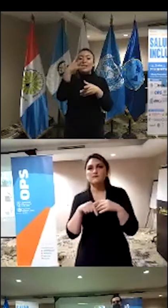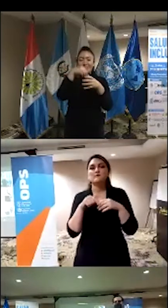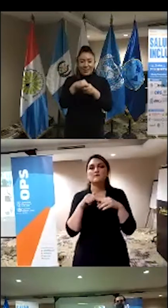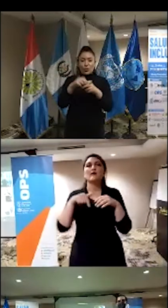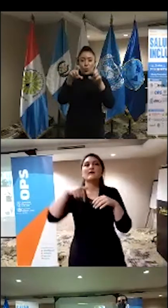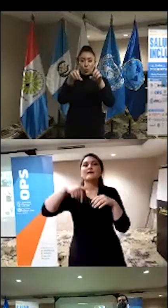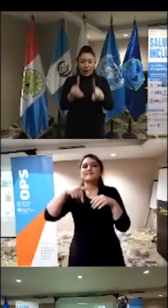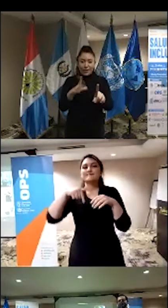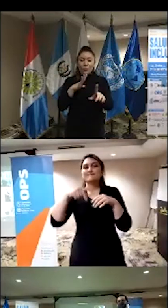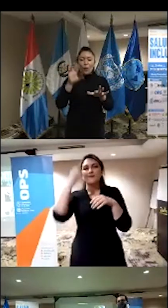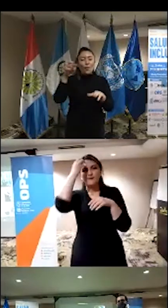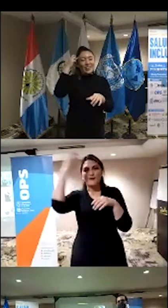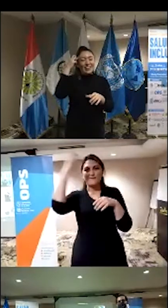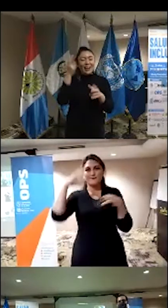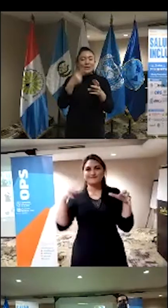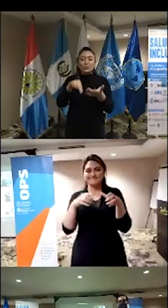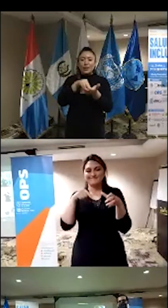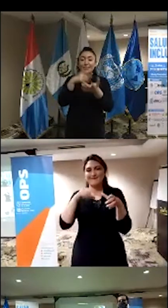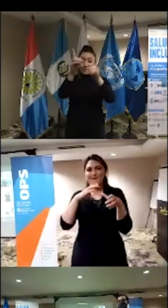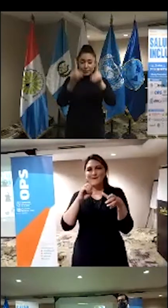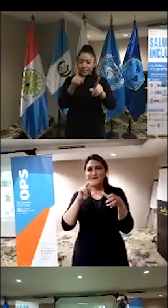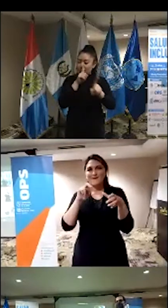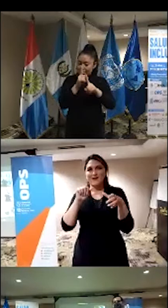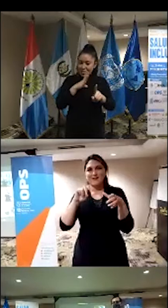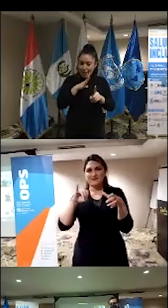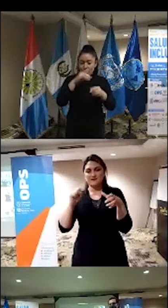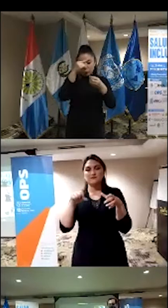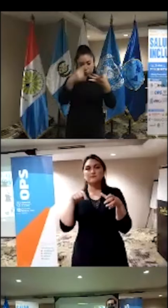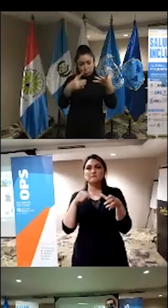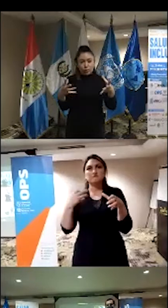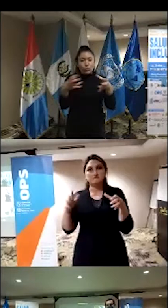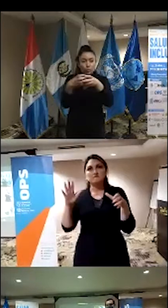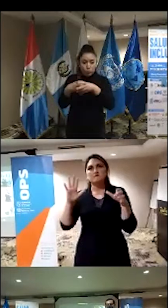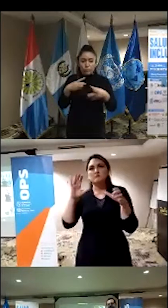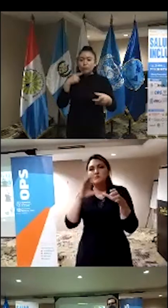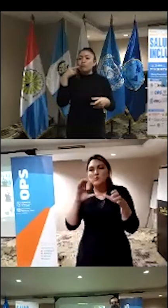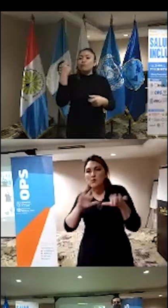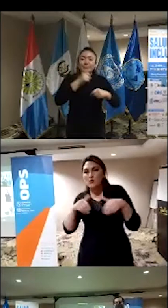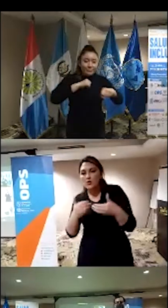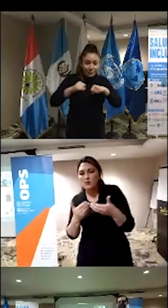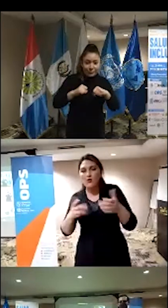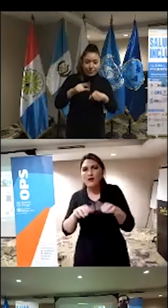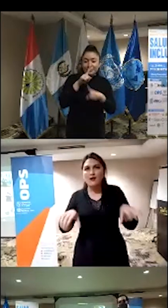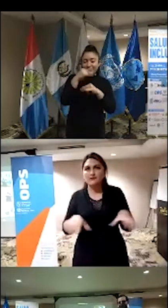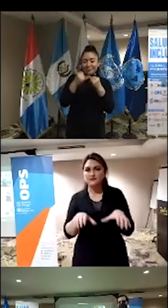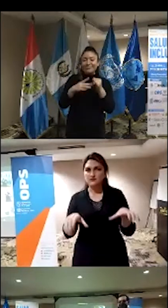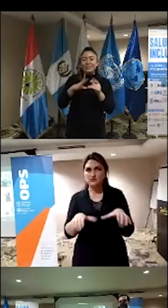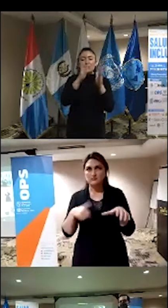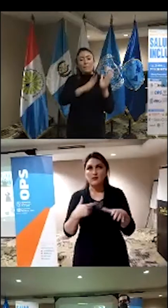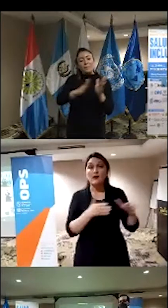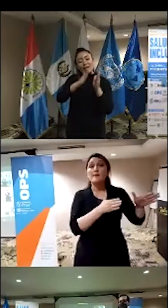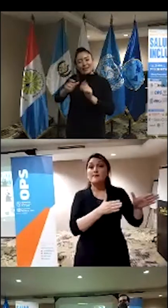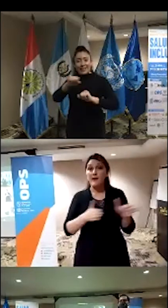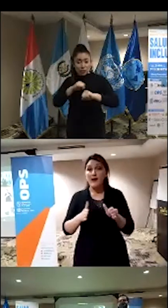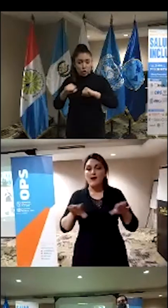en Discapacidad, que también tiene cierto componente que busca esta acción. Y finalmente tenemos un plan de acción, o el CONADI tiene un plan